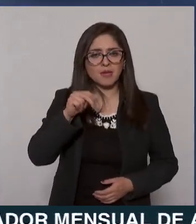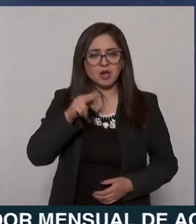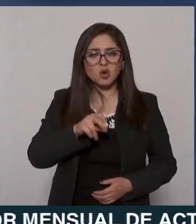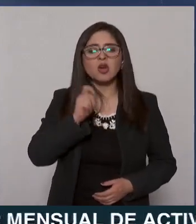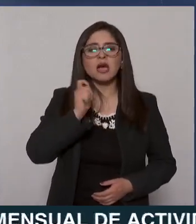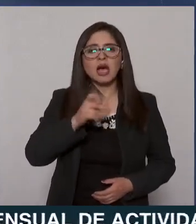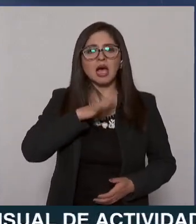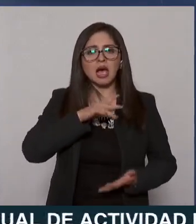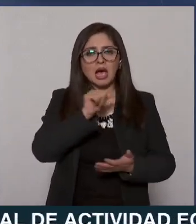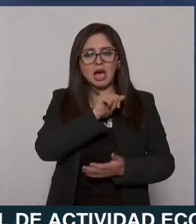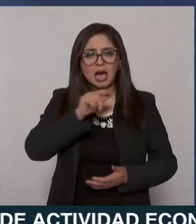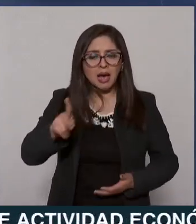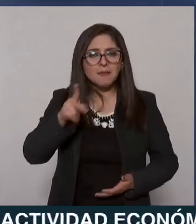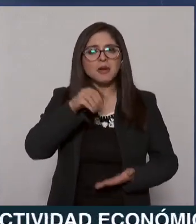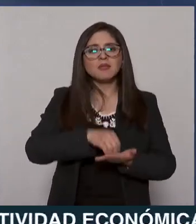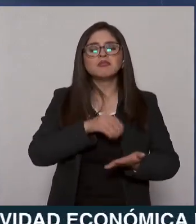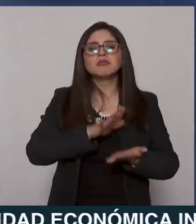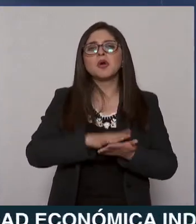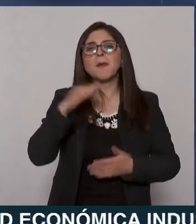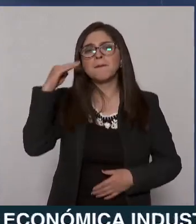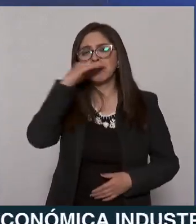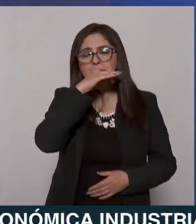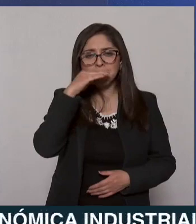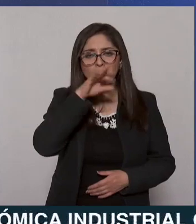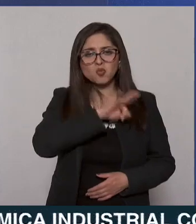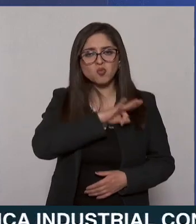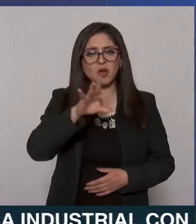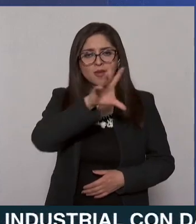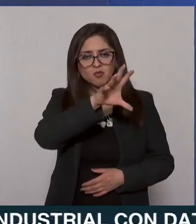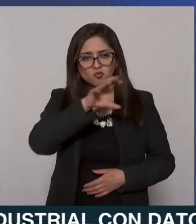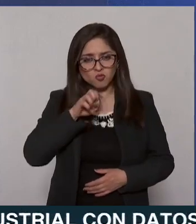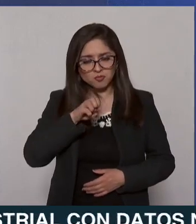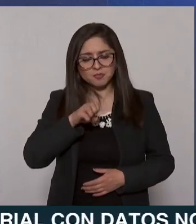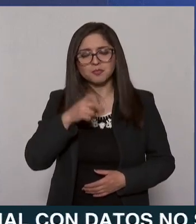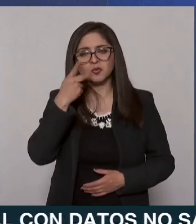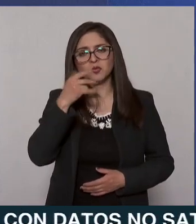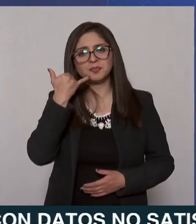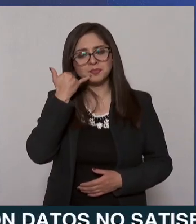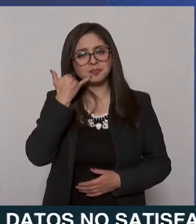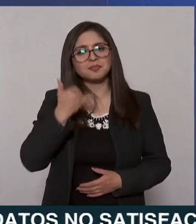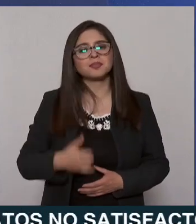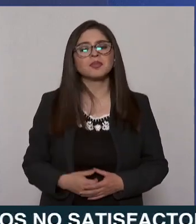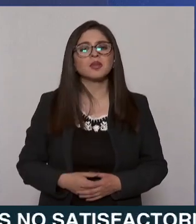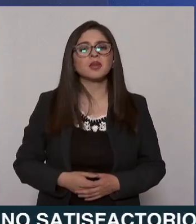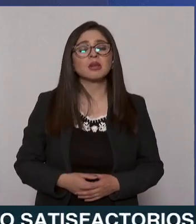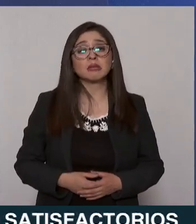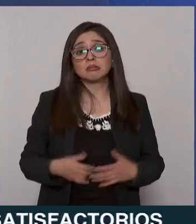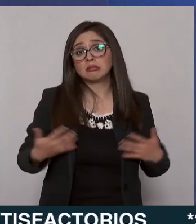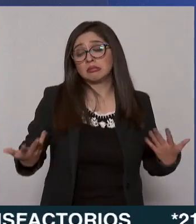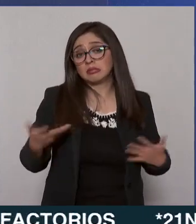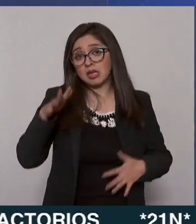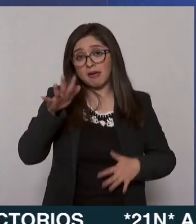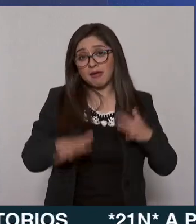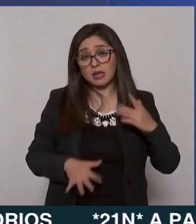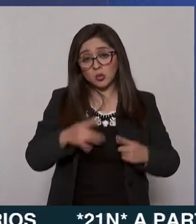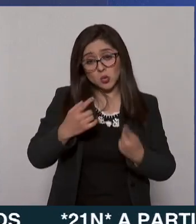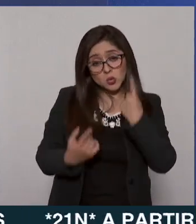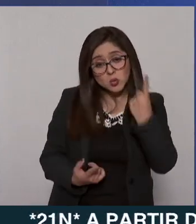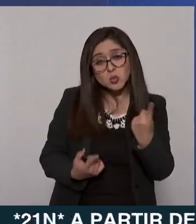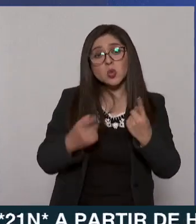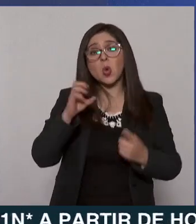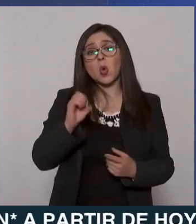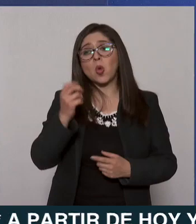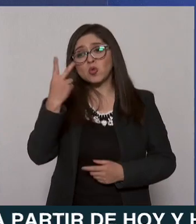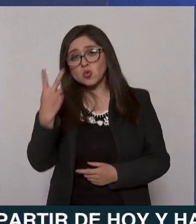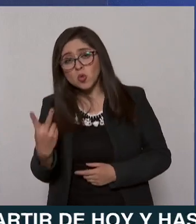descargar. Perfecto. Ahora, en el caso, por ejemplo, de que nos comentas, los datos de los operadores están ahí porque no siempre solo es uno, puede haber 2 o 3,